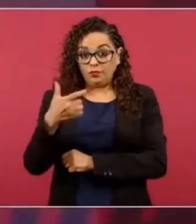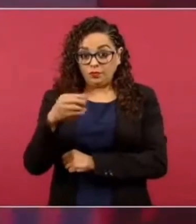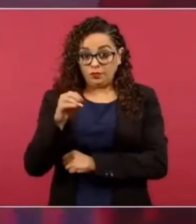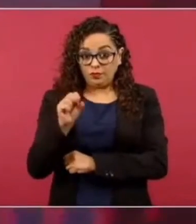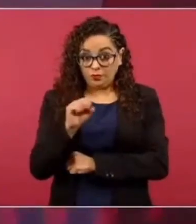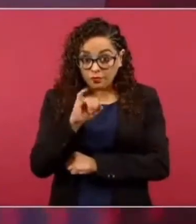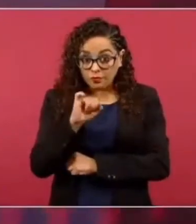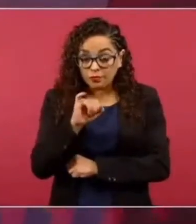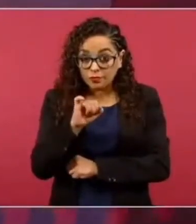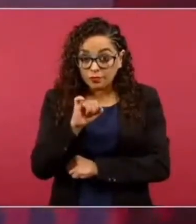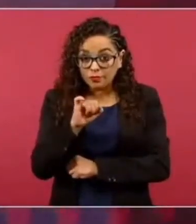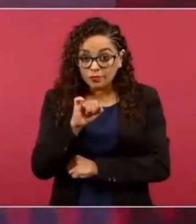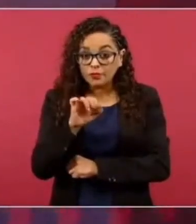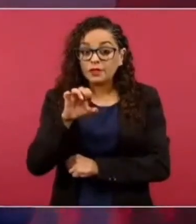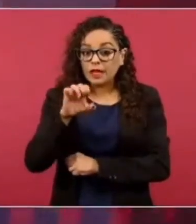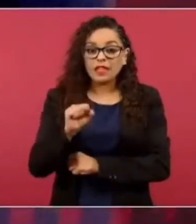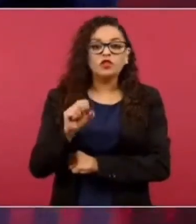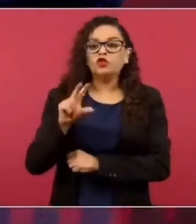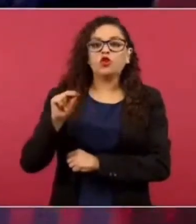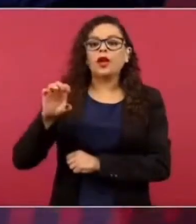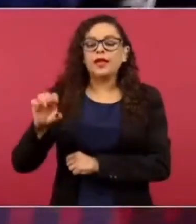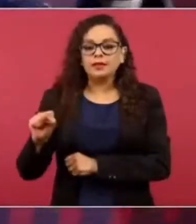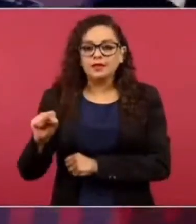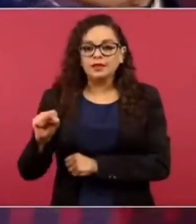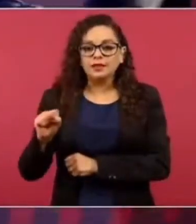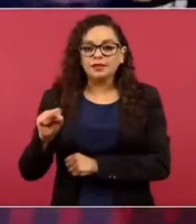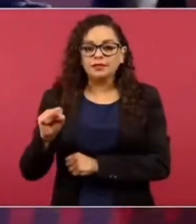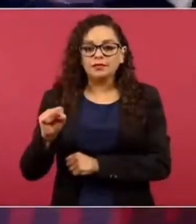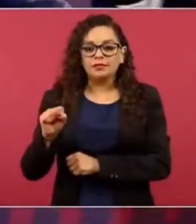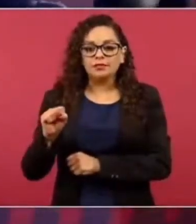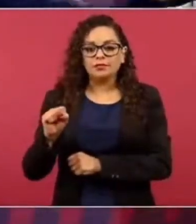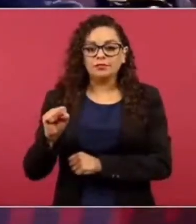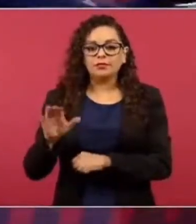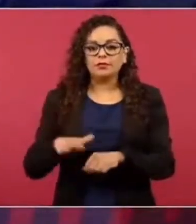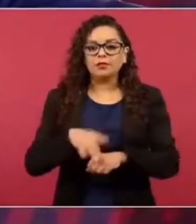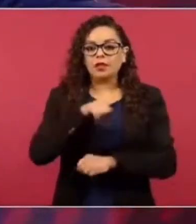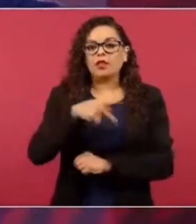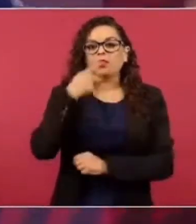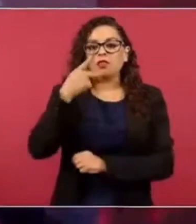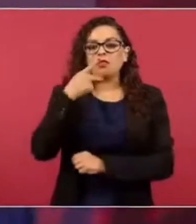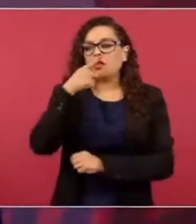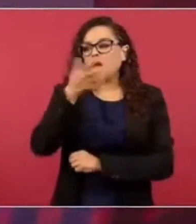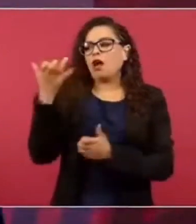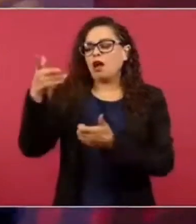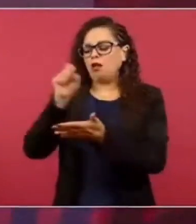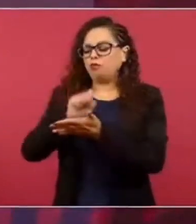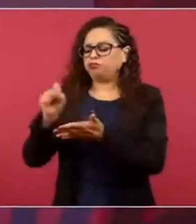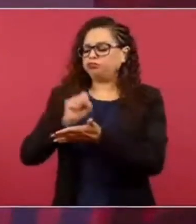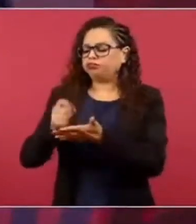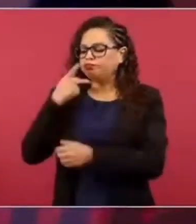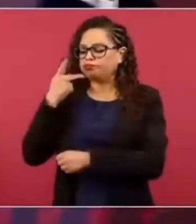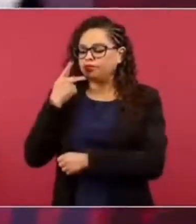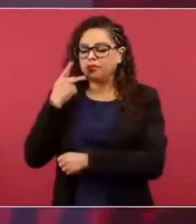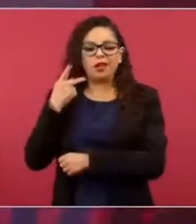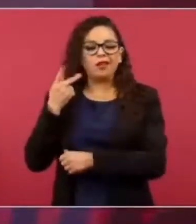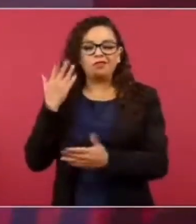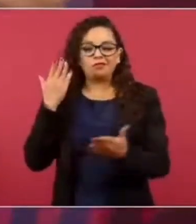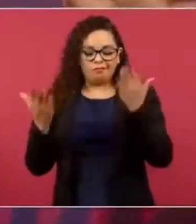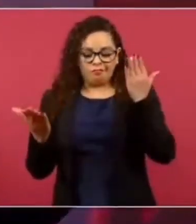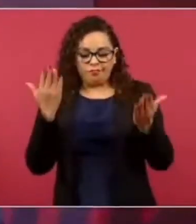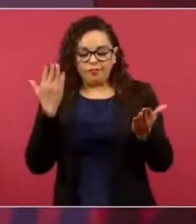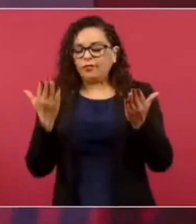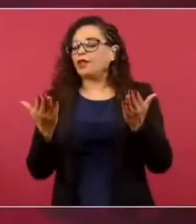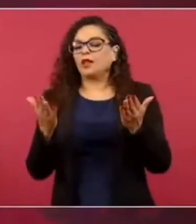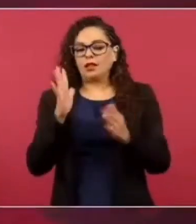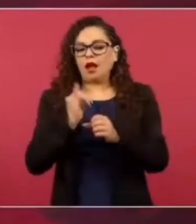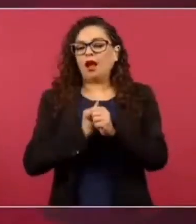su gramática con lo que aparecía que él decía en sus textos. Y era otra cosa, completamente